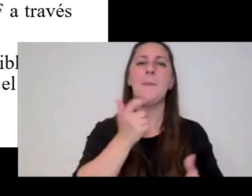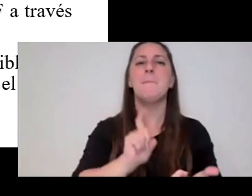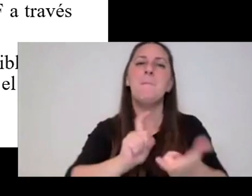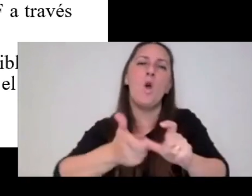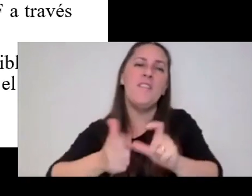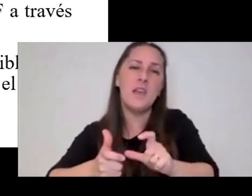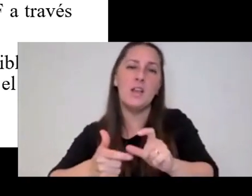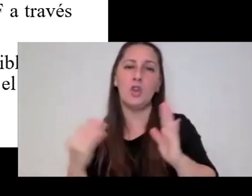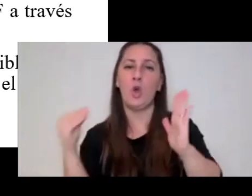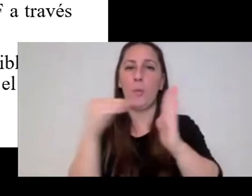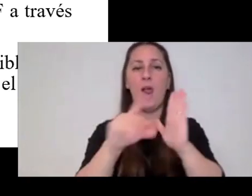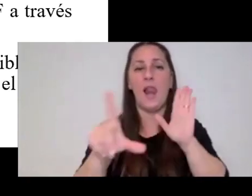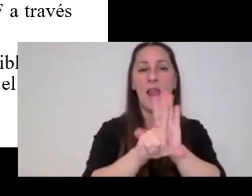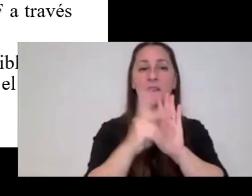Ley